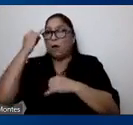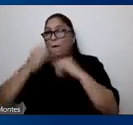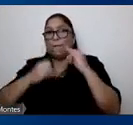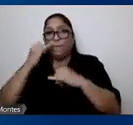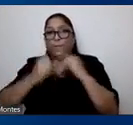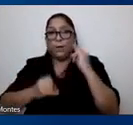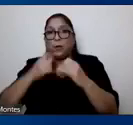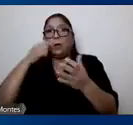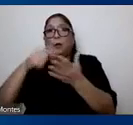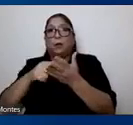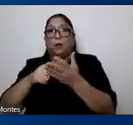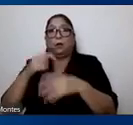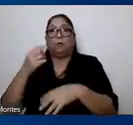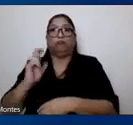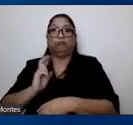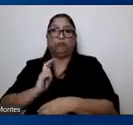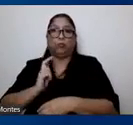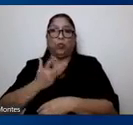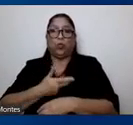de nuestra